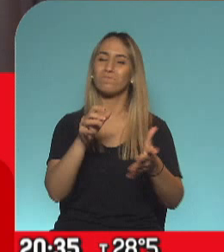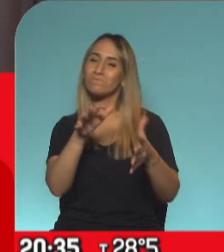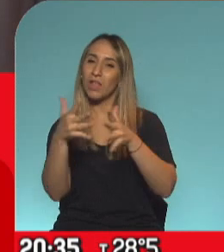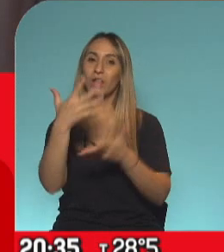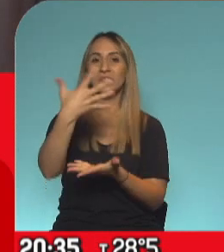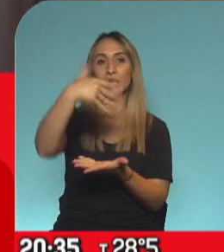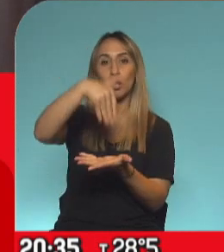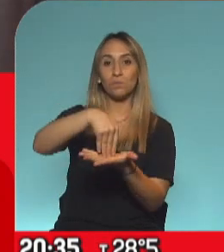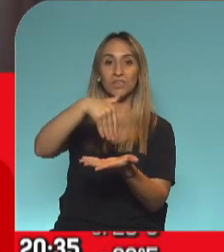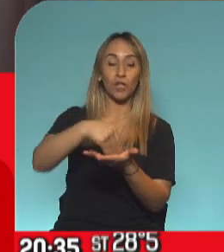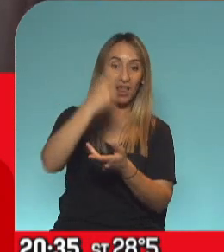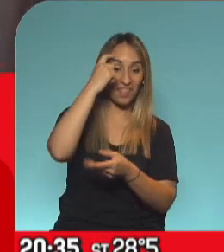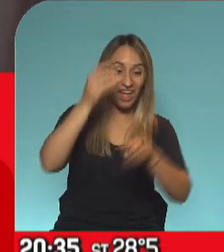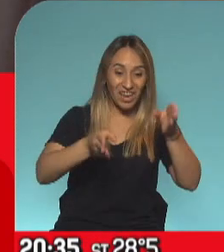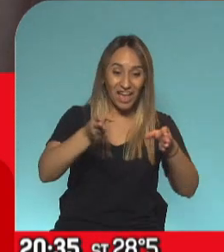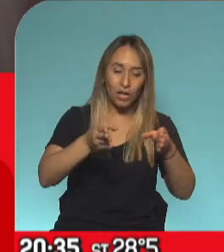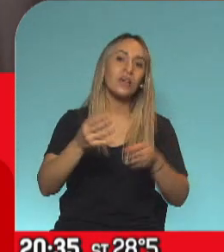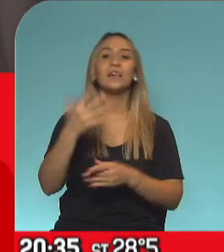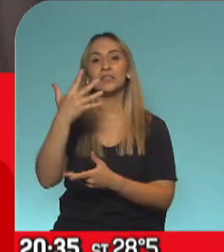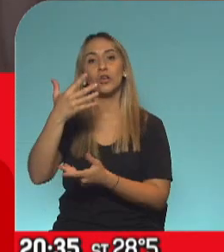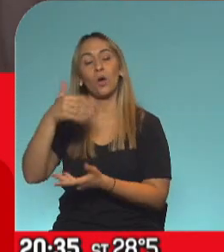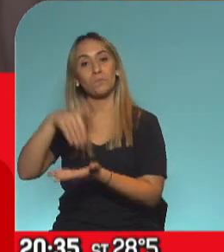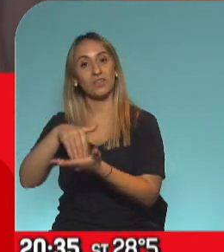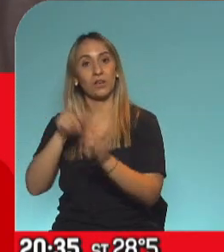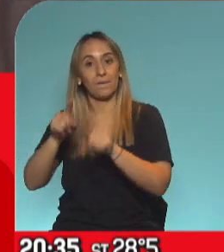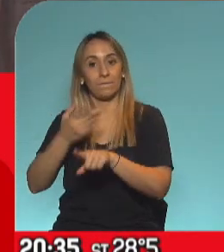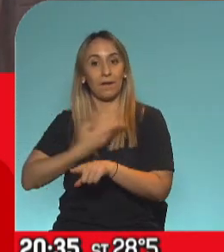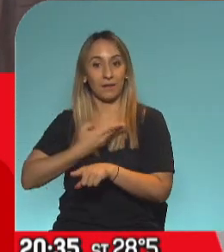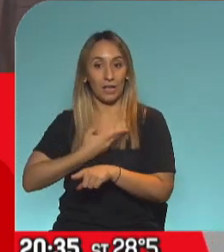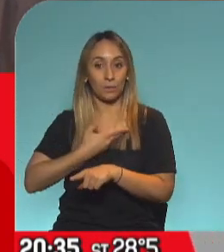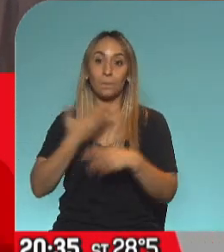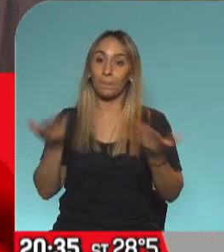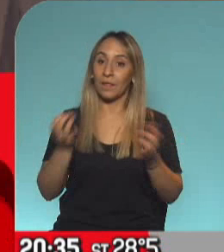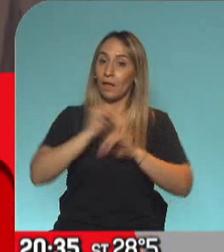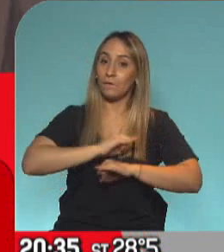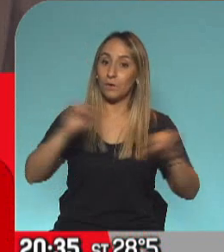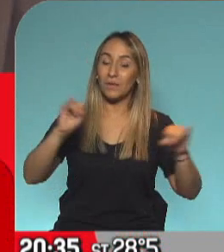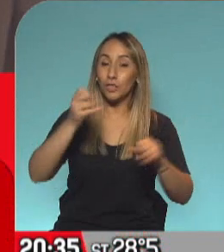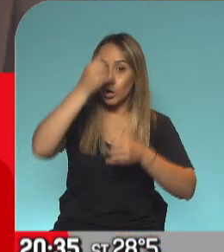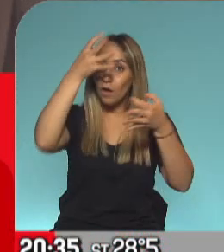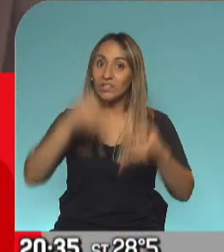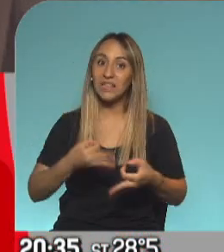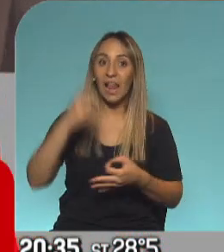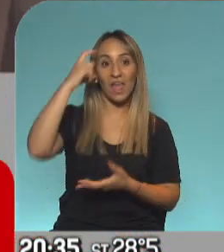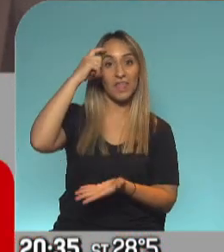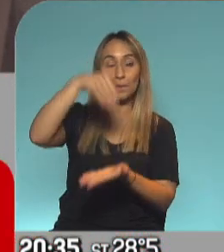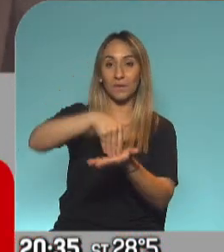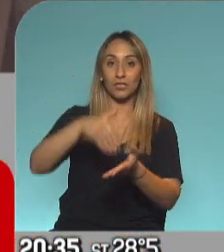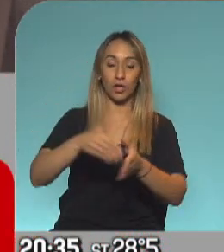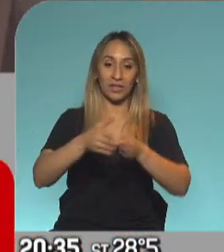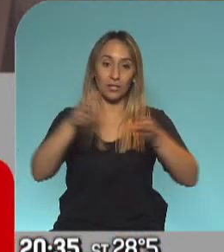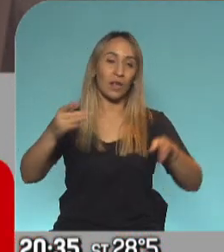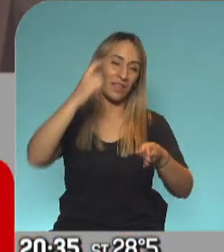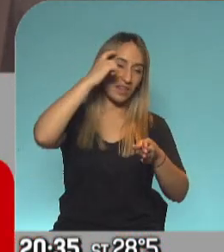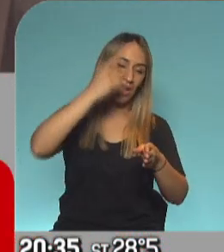millones en enero y 5 millones en febrero. Bien, o sea, la información oficial siempre fue 10 millones en los primeros dos meses del año, una primera